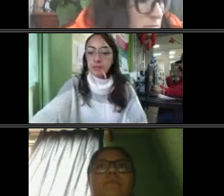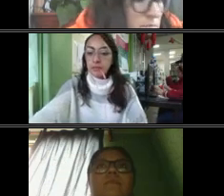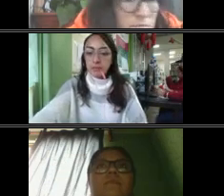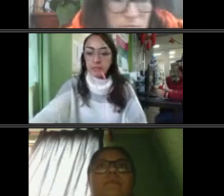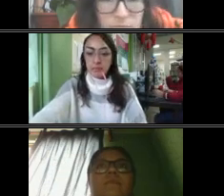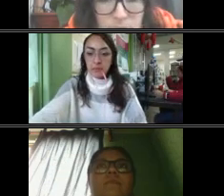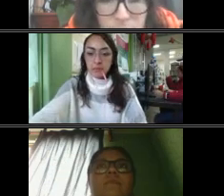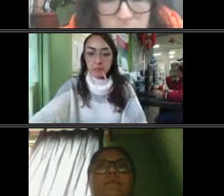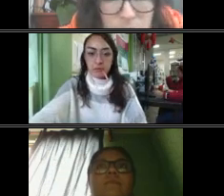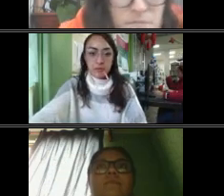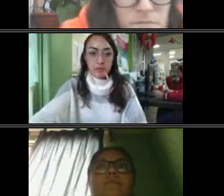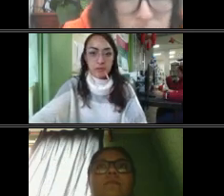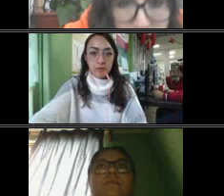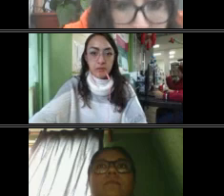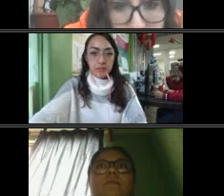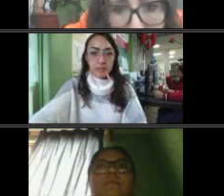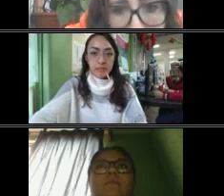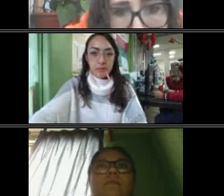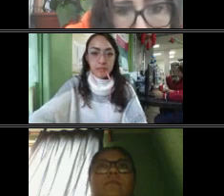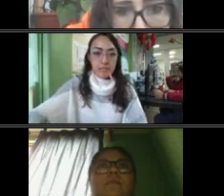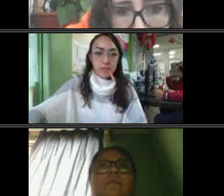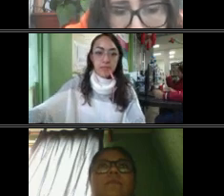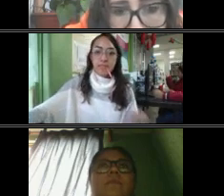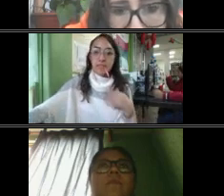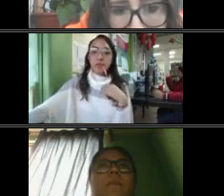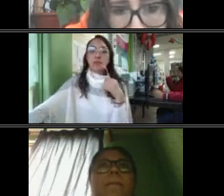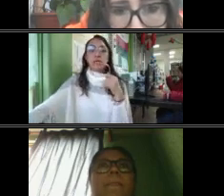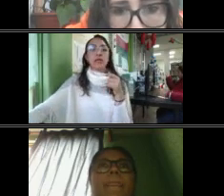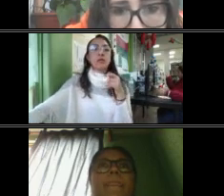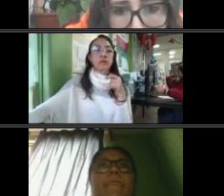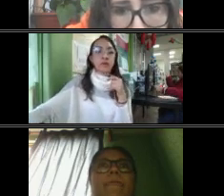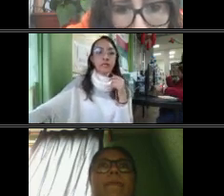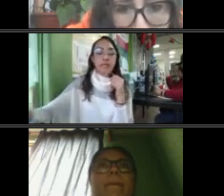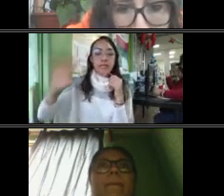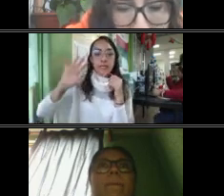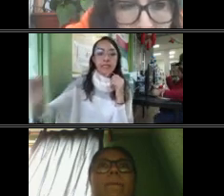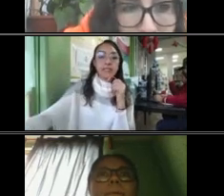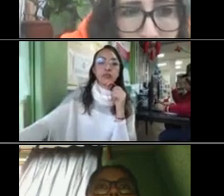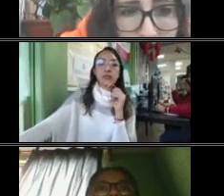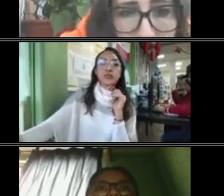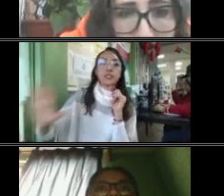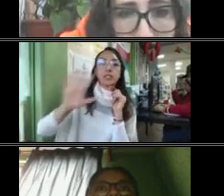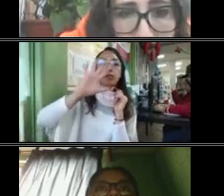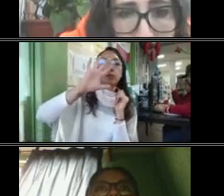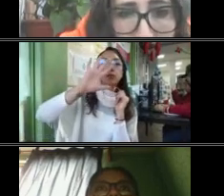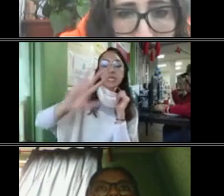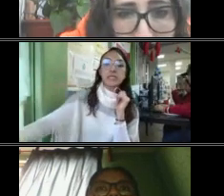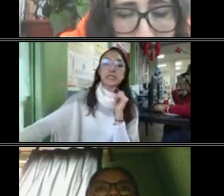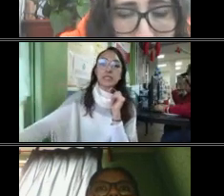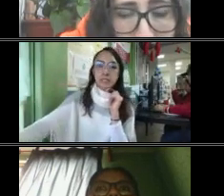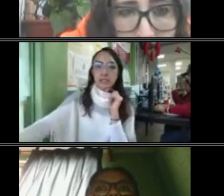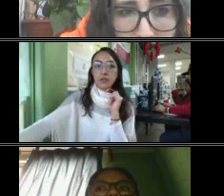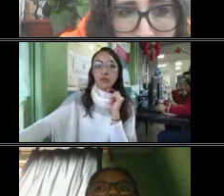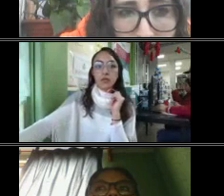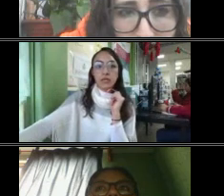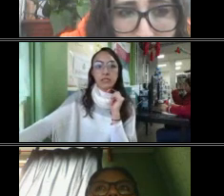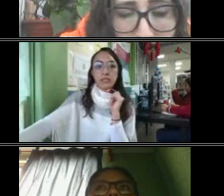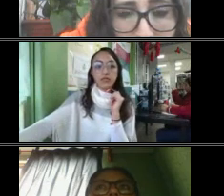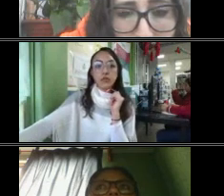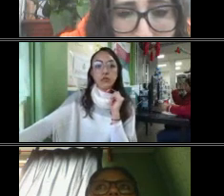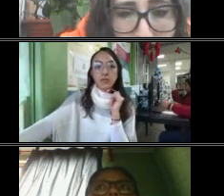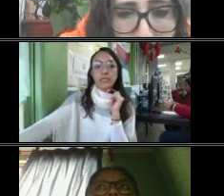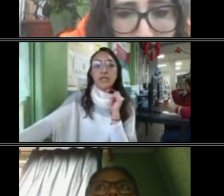No sé por qué me abre así, pero bueno, les voy a hacer el cuadrito diferente. La idea es que nosotros entendamos estas